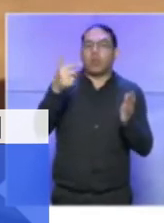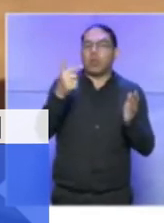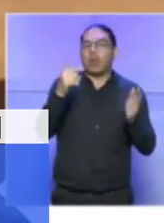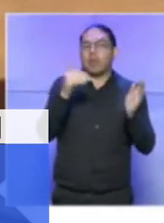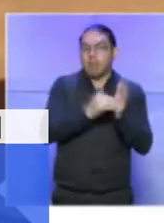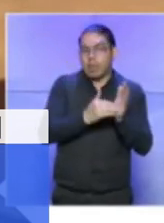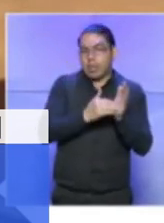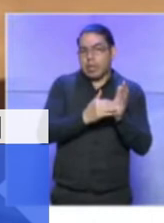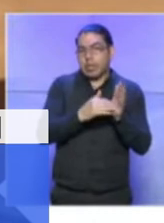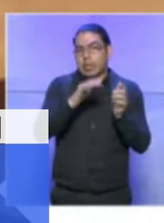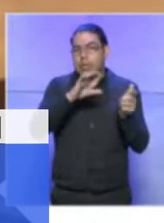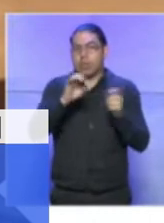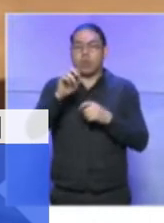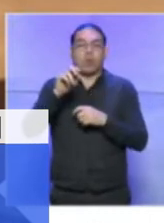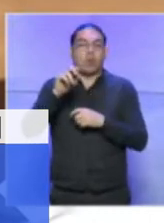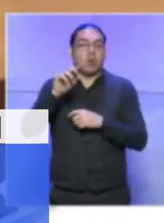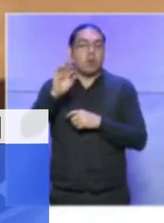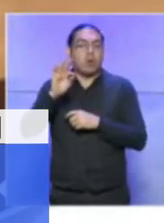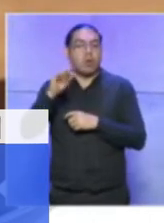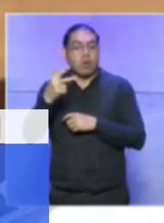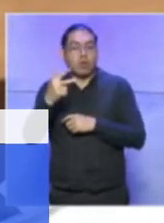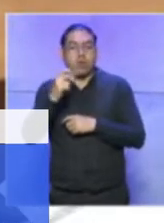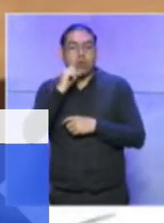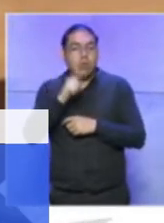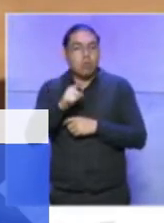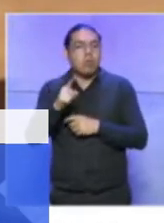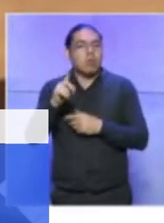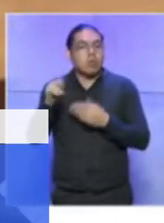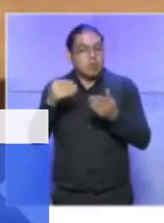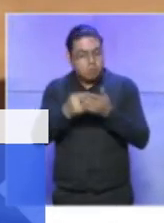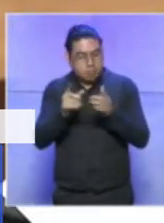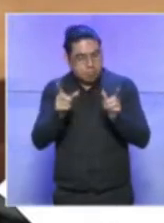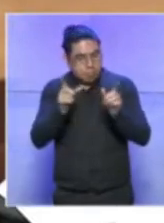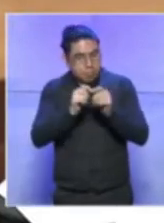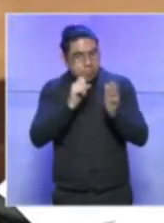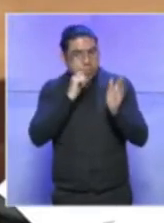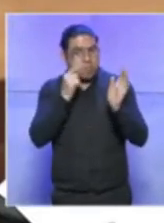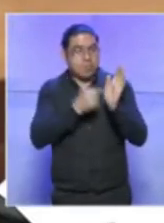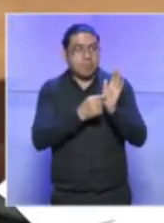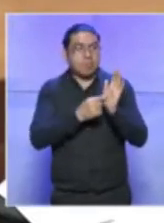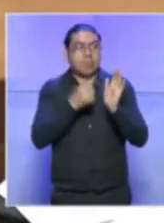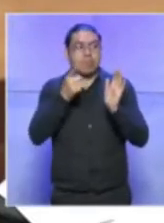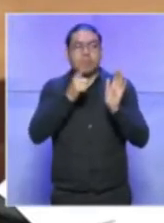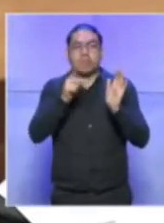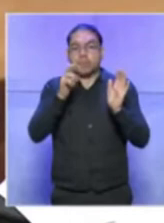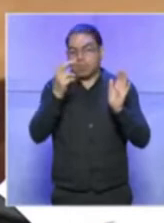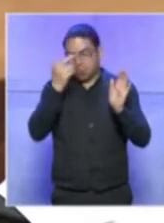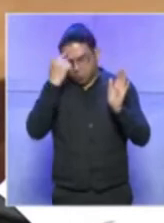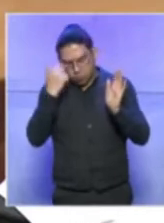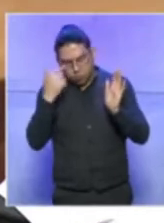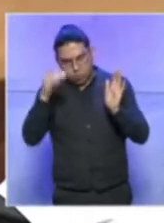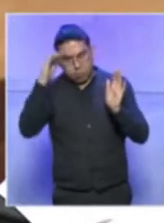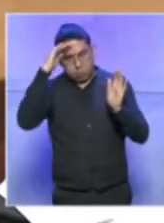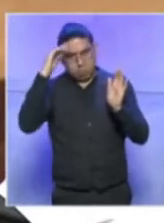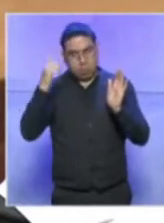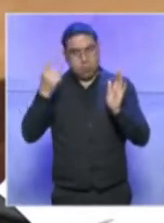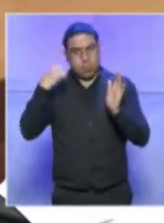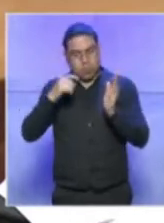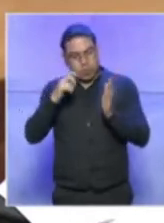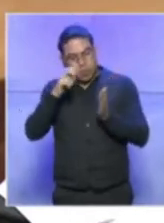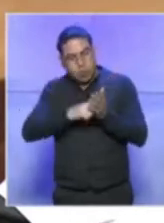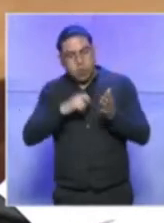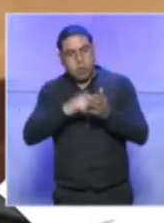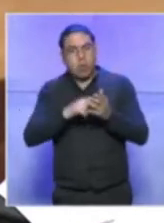12688 el derecho de la parte recurrente a precluido en los recursos de reconsideración 177